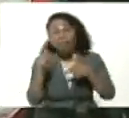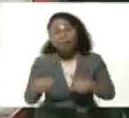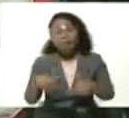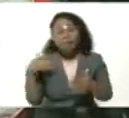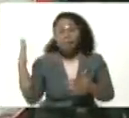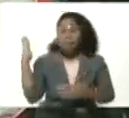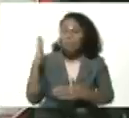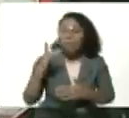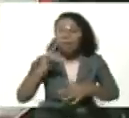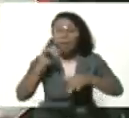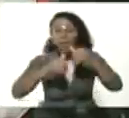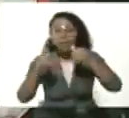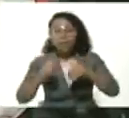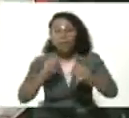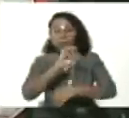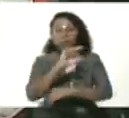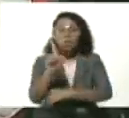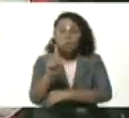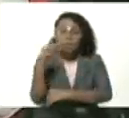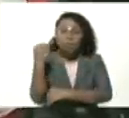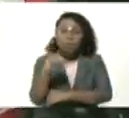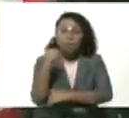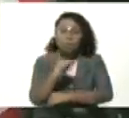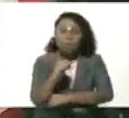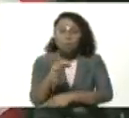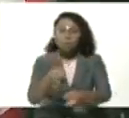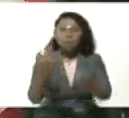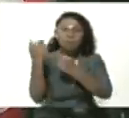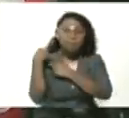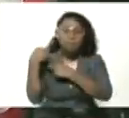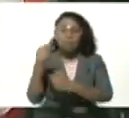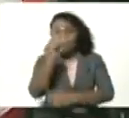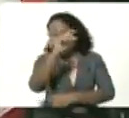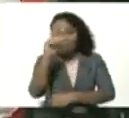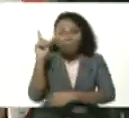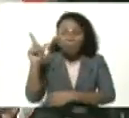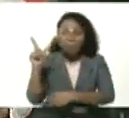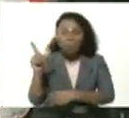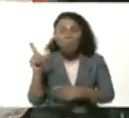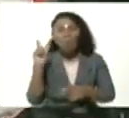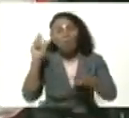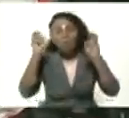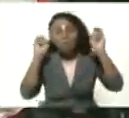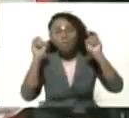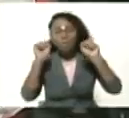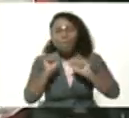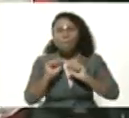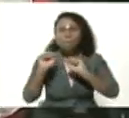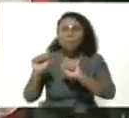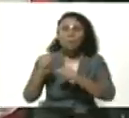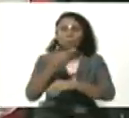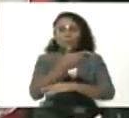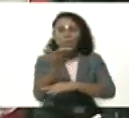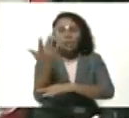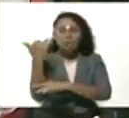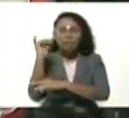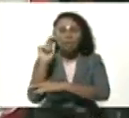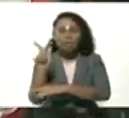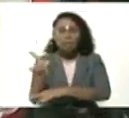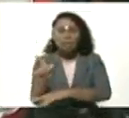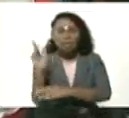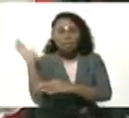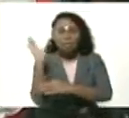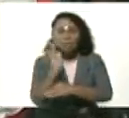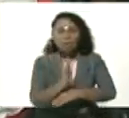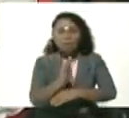venideras elecciones del 21 de noviembre respecto al PSU, los contrincantes que ustedes tendrían en las